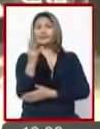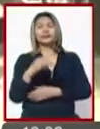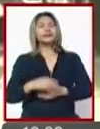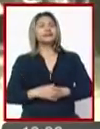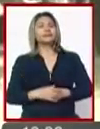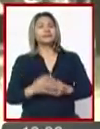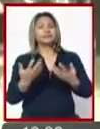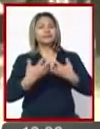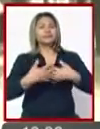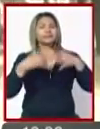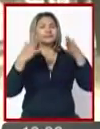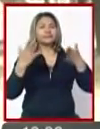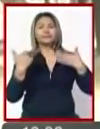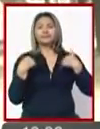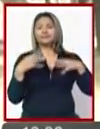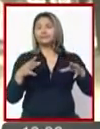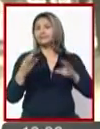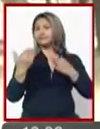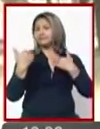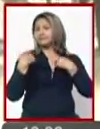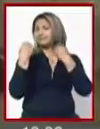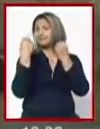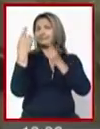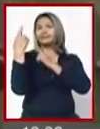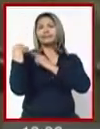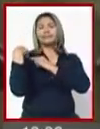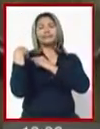excepcionalmente algunos empresarios, asuman con mayor responsabilidad